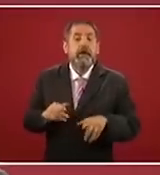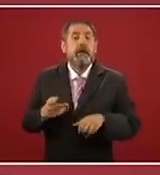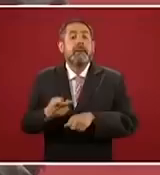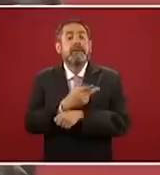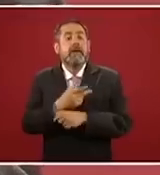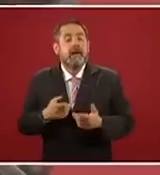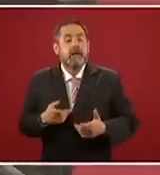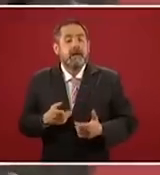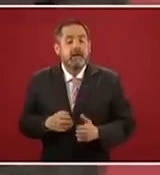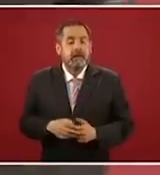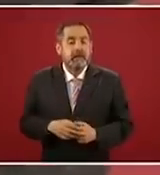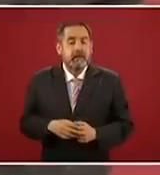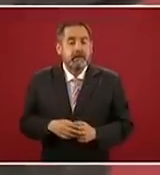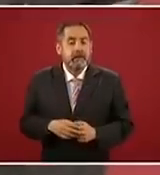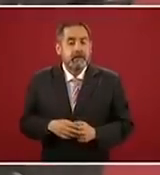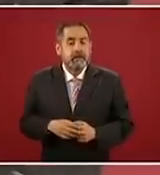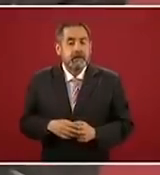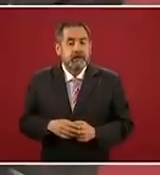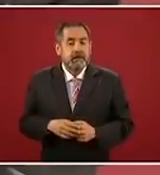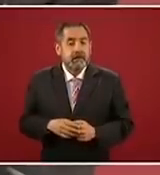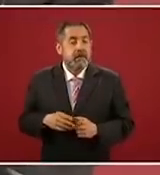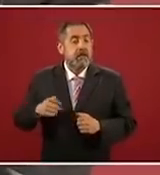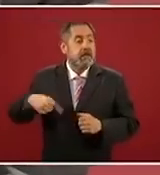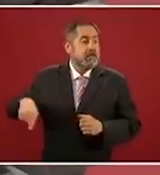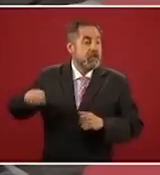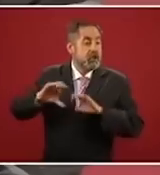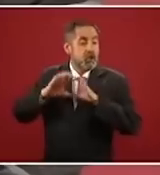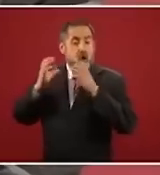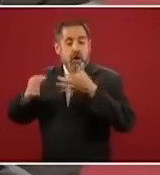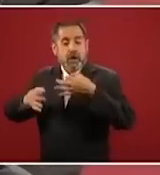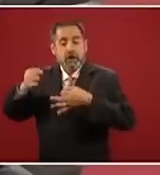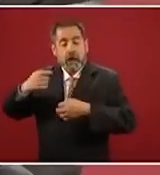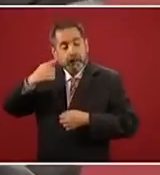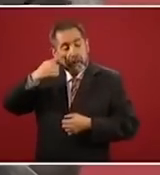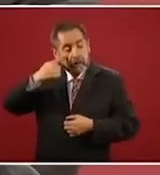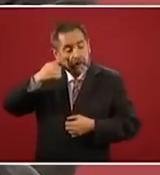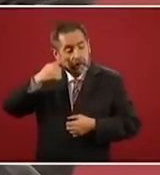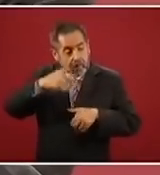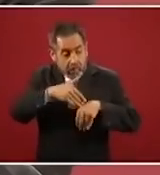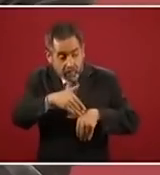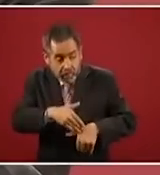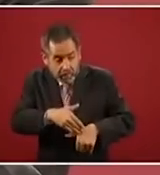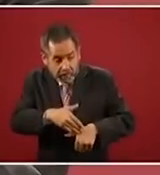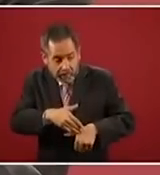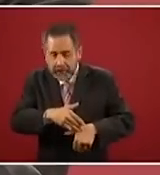entonces la resolución del Congreso en ese entonces